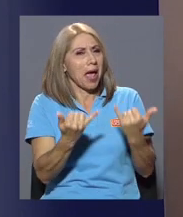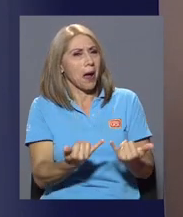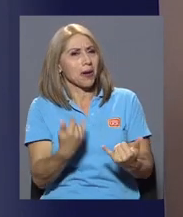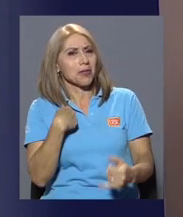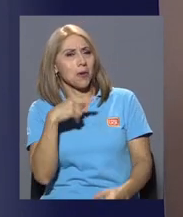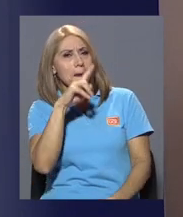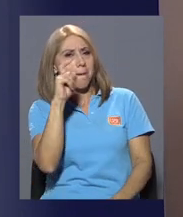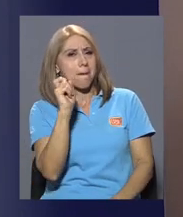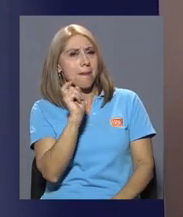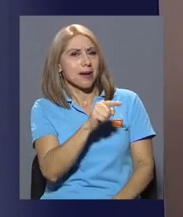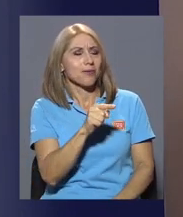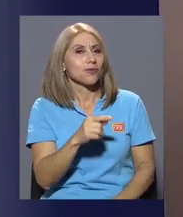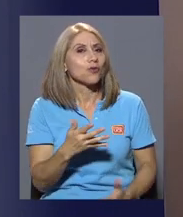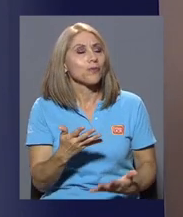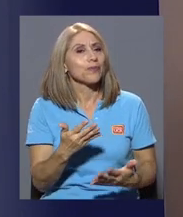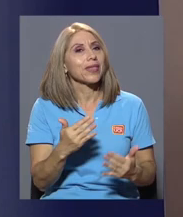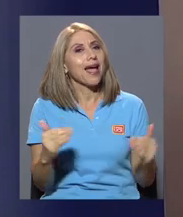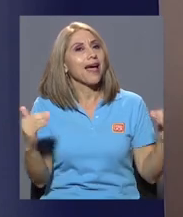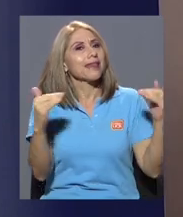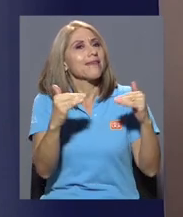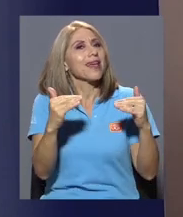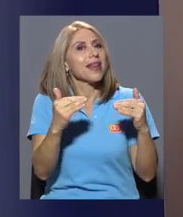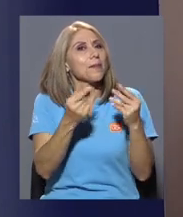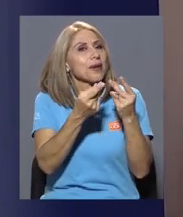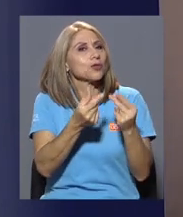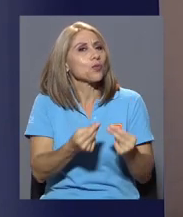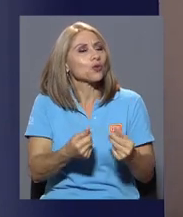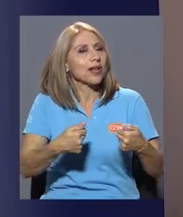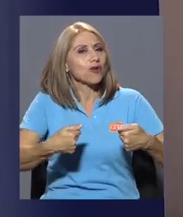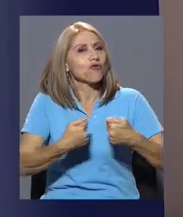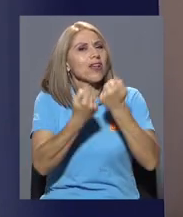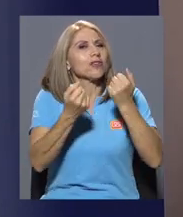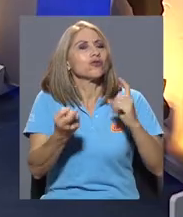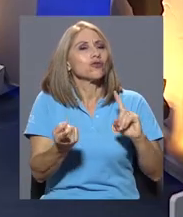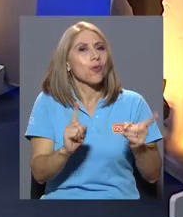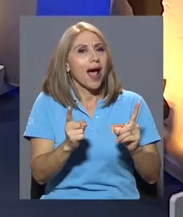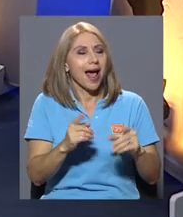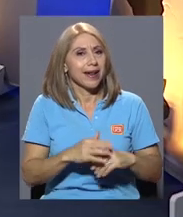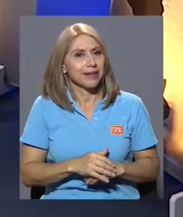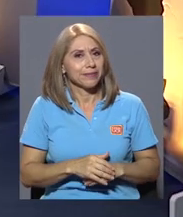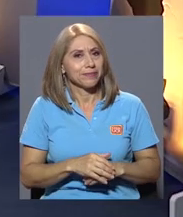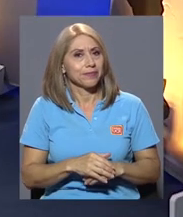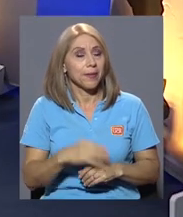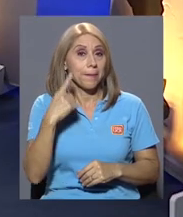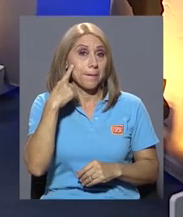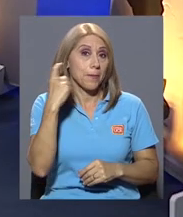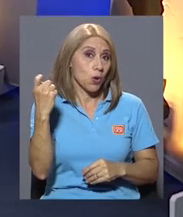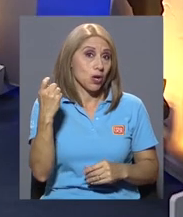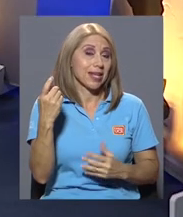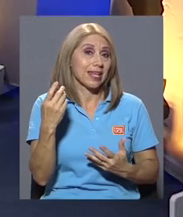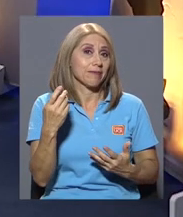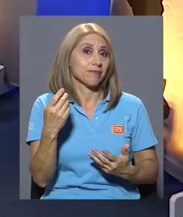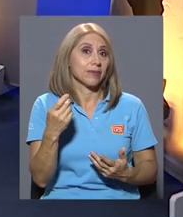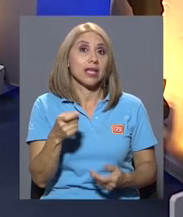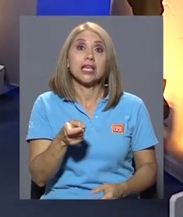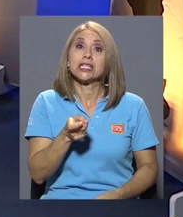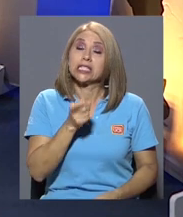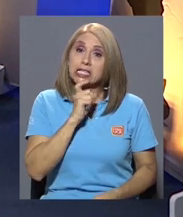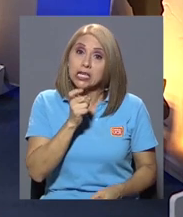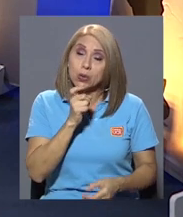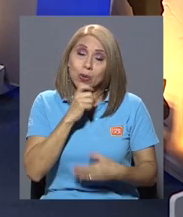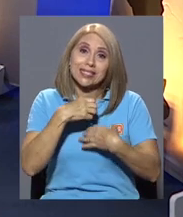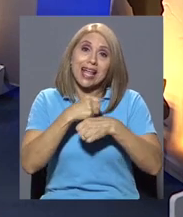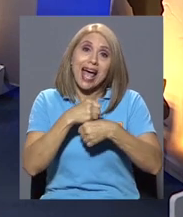preguntarte cuáles son los retos a nivel presupuestario una vez más porque si cuesta hacer la disrupción